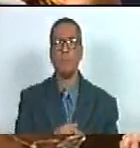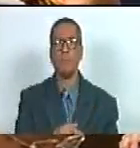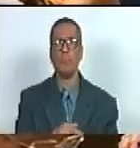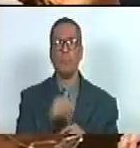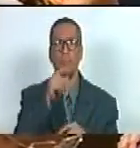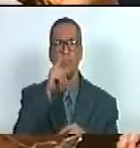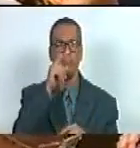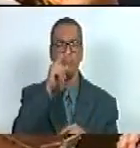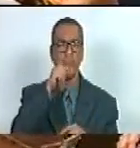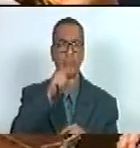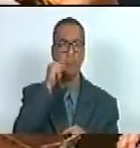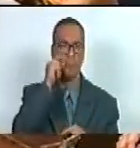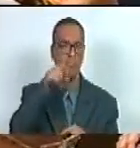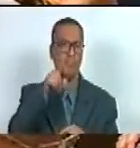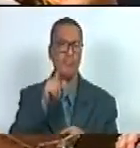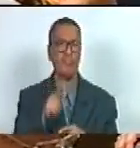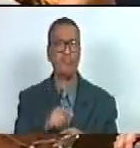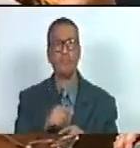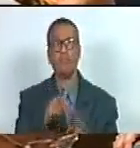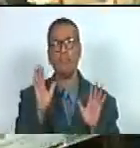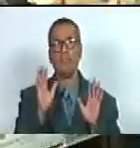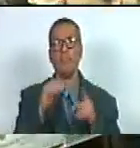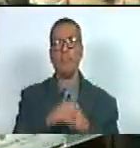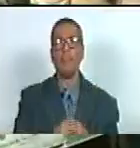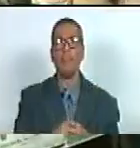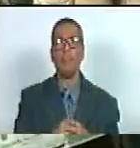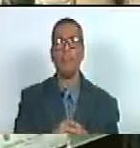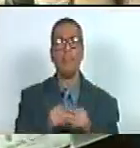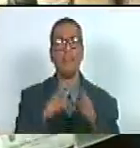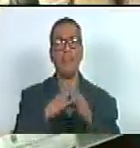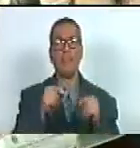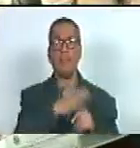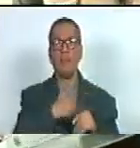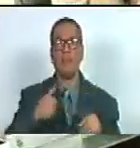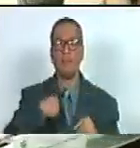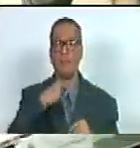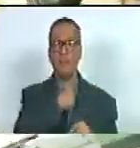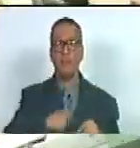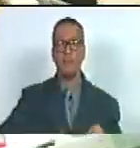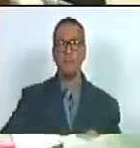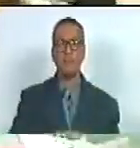ciudadano sujeto es todo ciudadano presidente